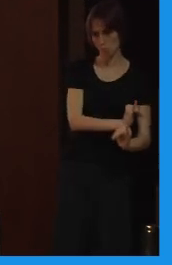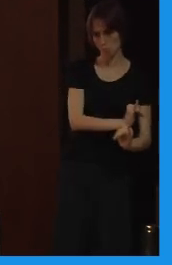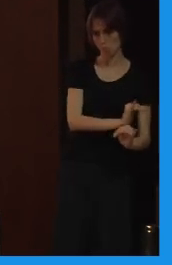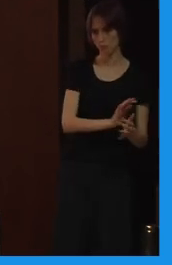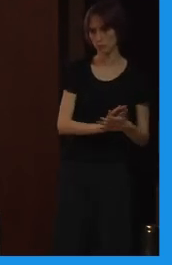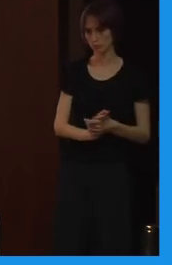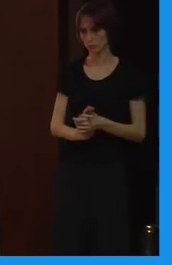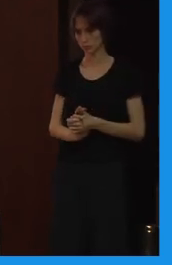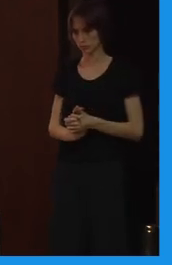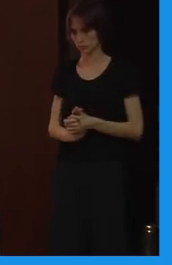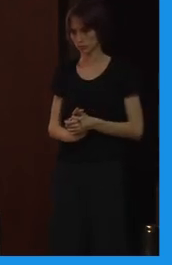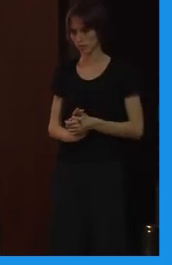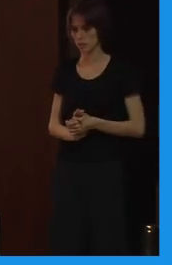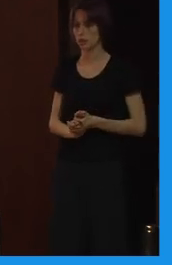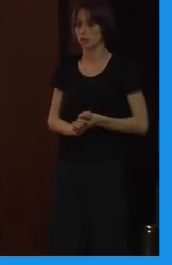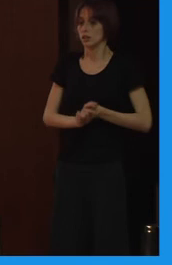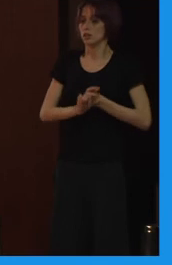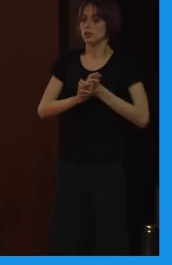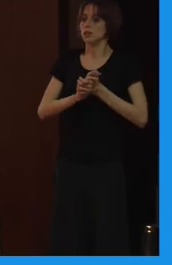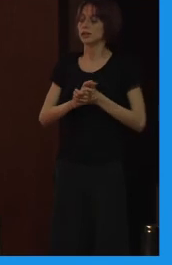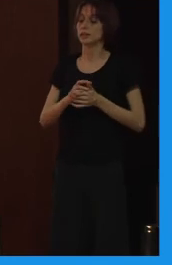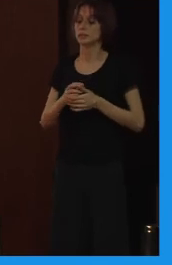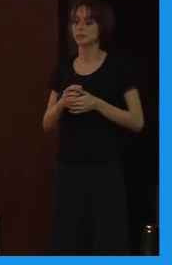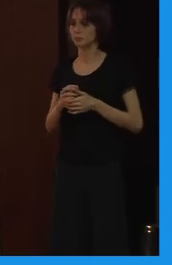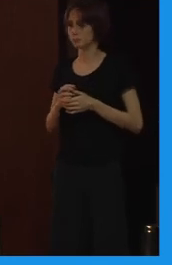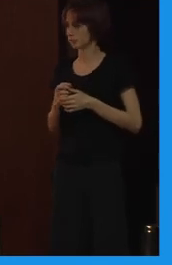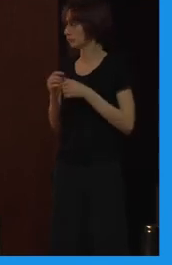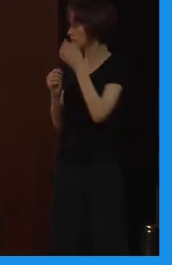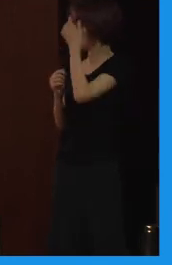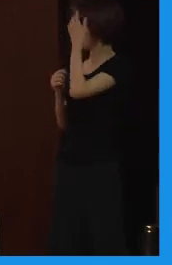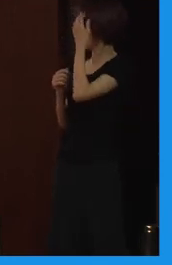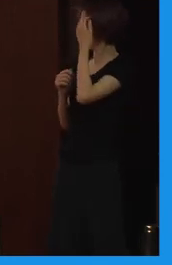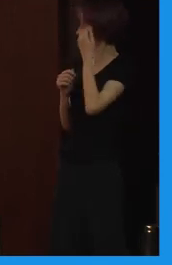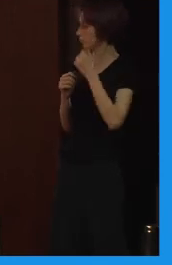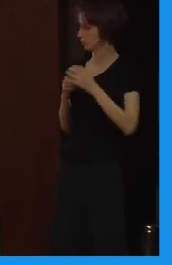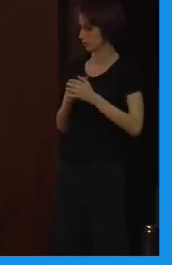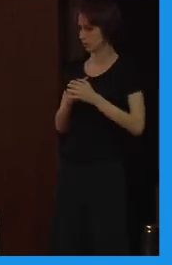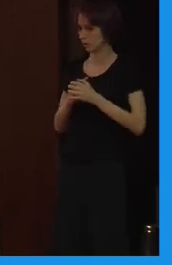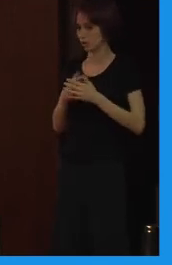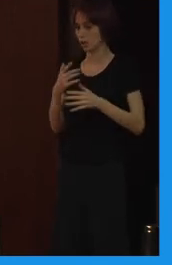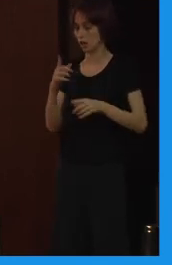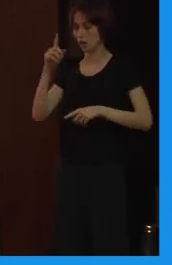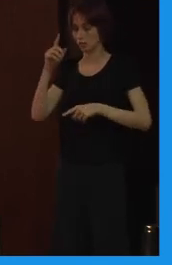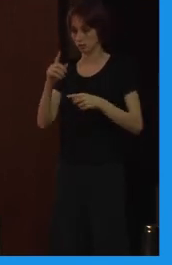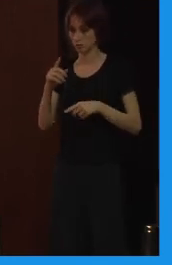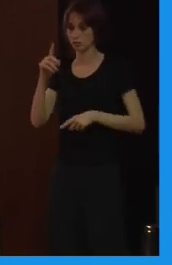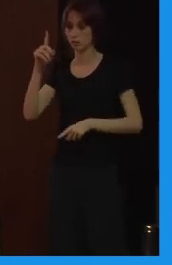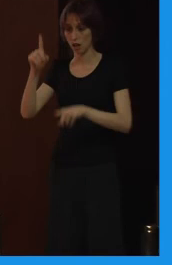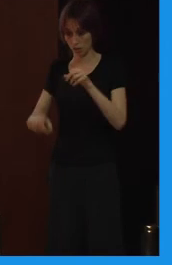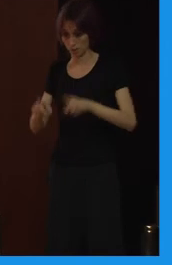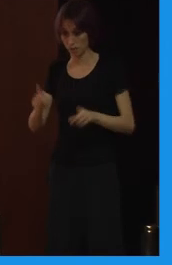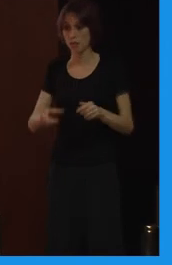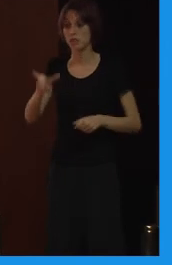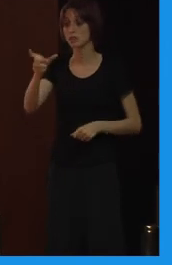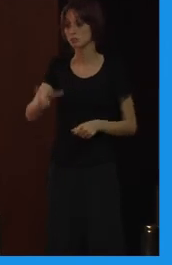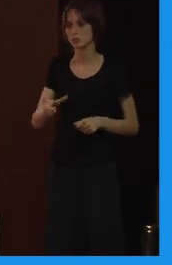terapéutica que disponemos actualmente, no es como el hipotiroidismo, pues muchas veces están decaídas. Y cuando uno está decaído, ¿qué es a lo que